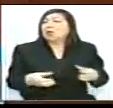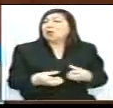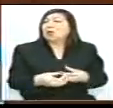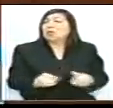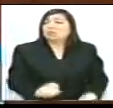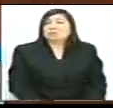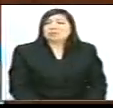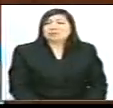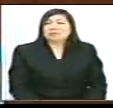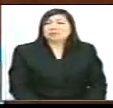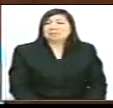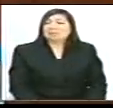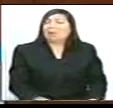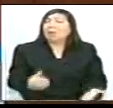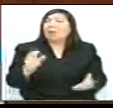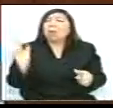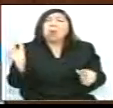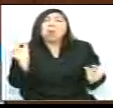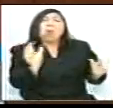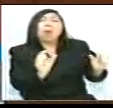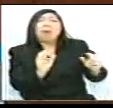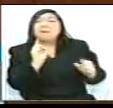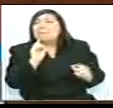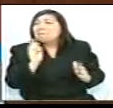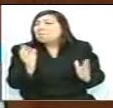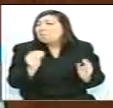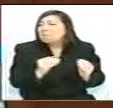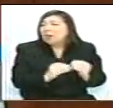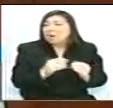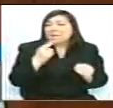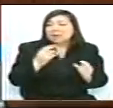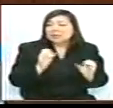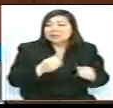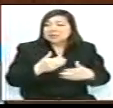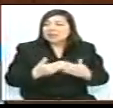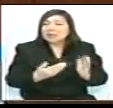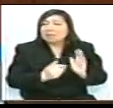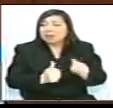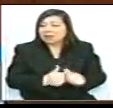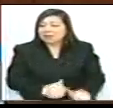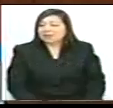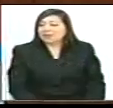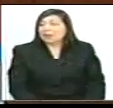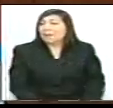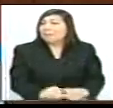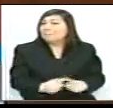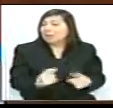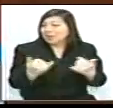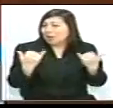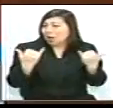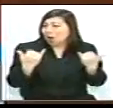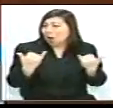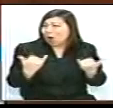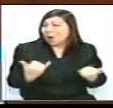comisión está parcializada, está politizada, sirve para persecución. Sin embargo, hoy día,